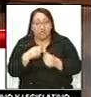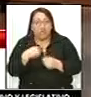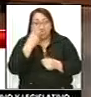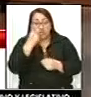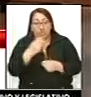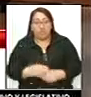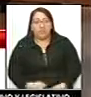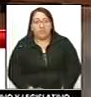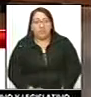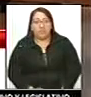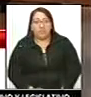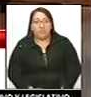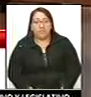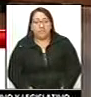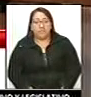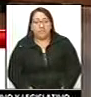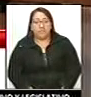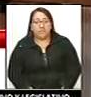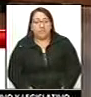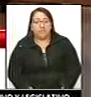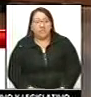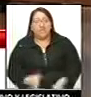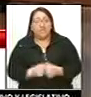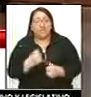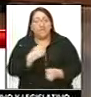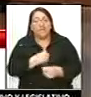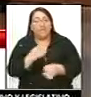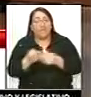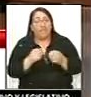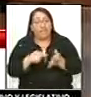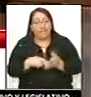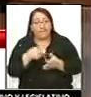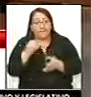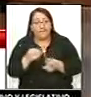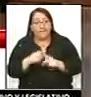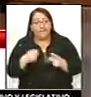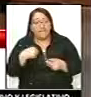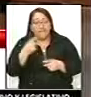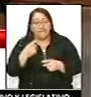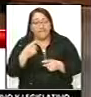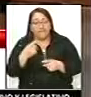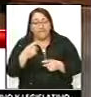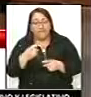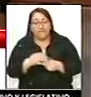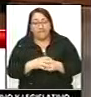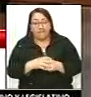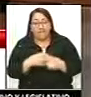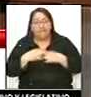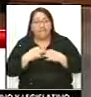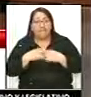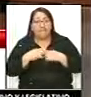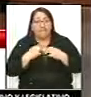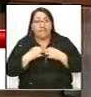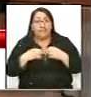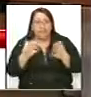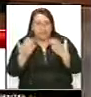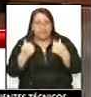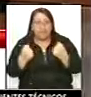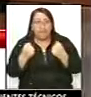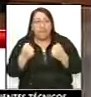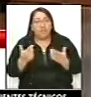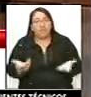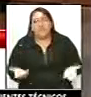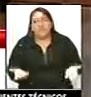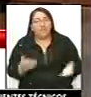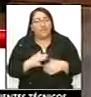vemos situaciones, lamento tener que decirlos, pero cuando te hago el saco así y te llamo para que vengas, no es un buen ejemplo